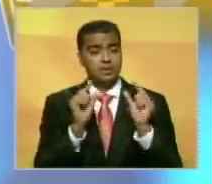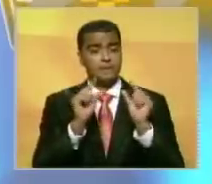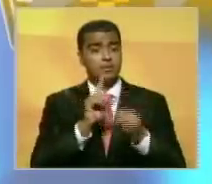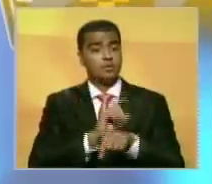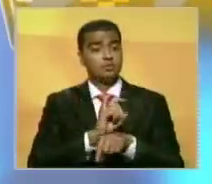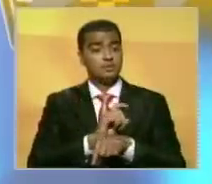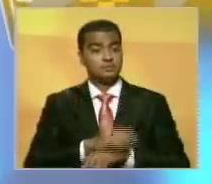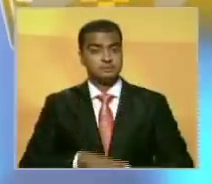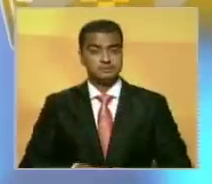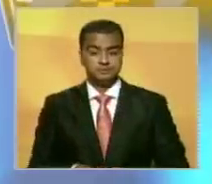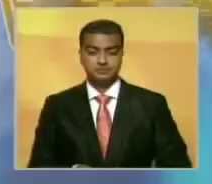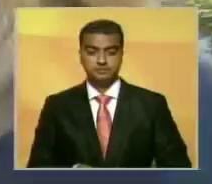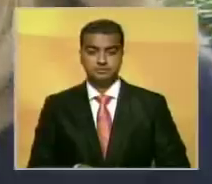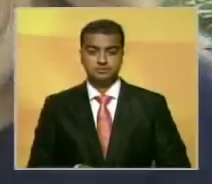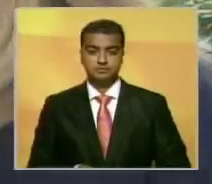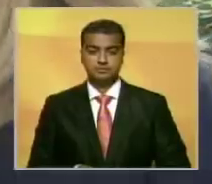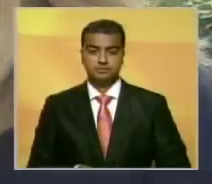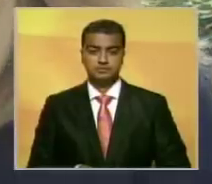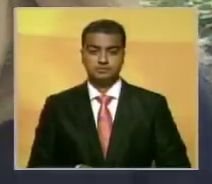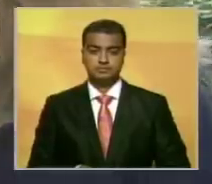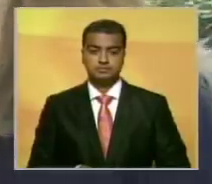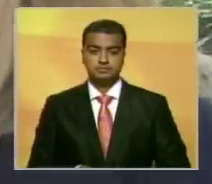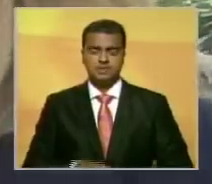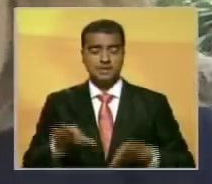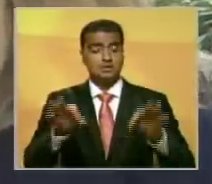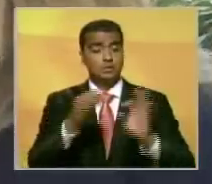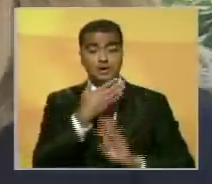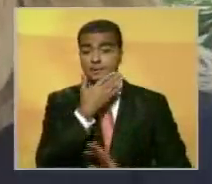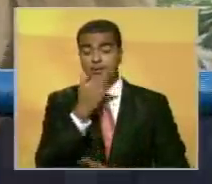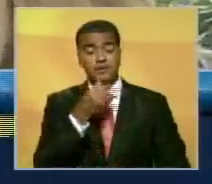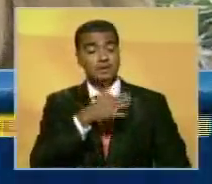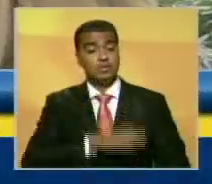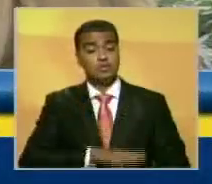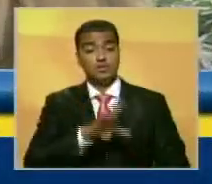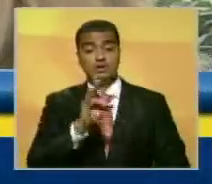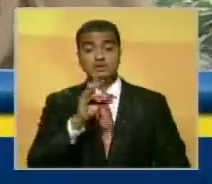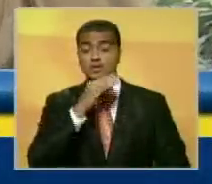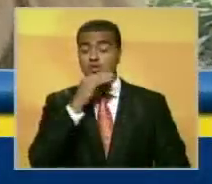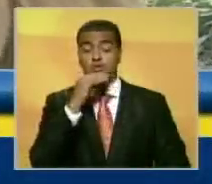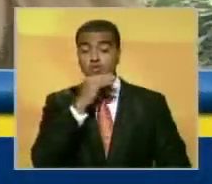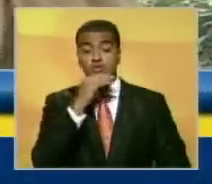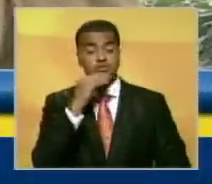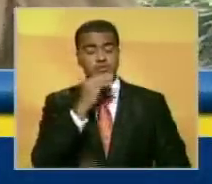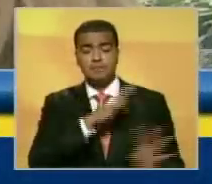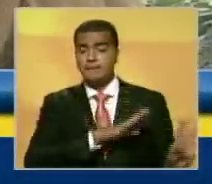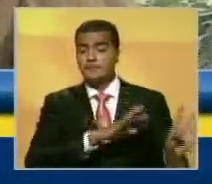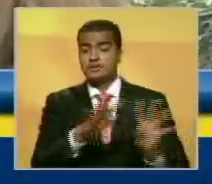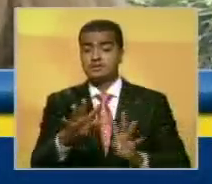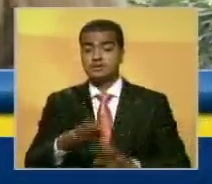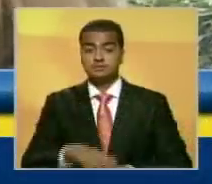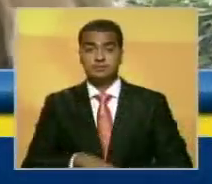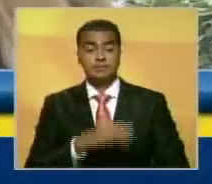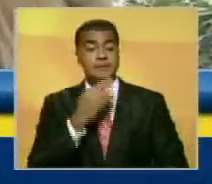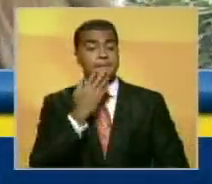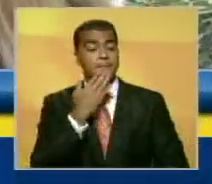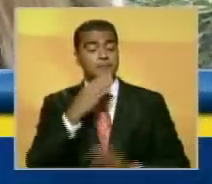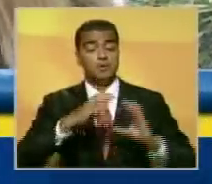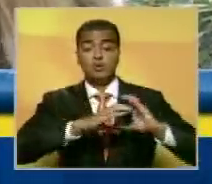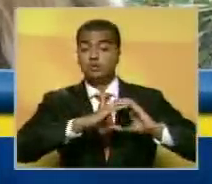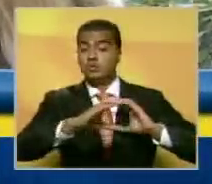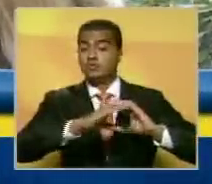tiempo de organización seleccionó lo que mejor funcionó el 7 de octubre para la movilización por ejemplo los